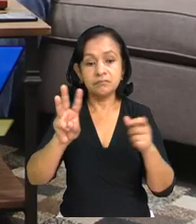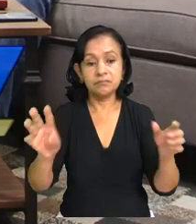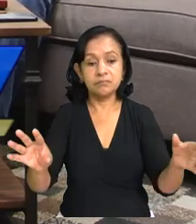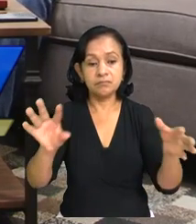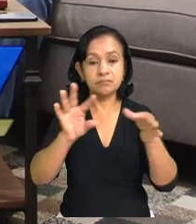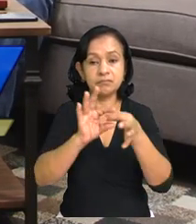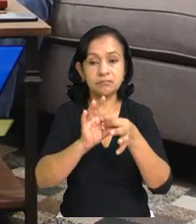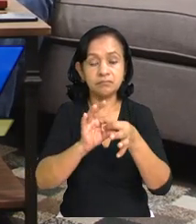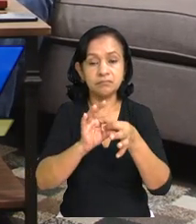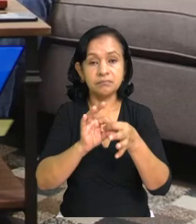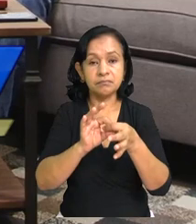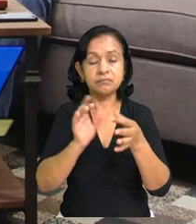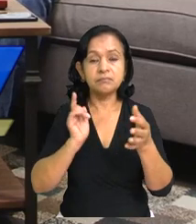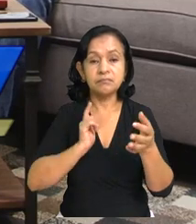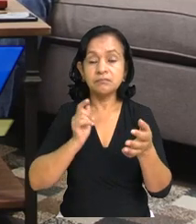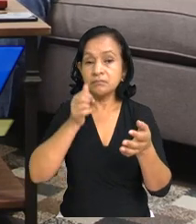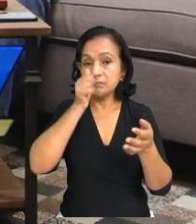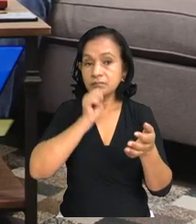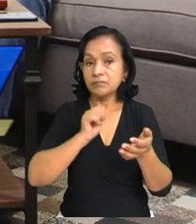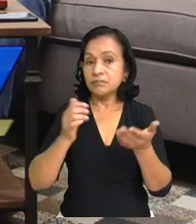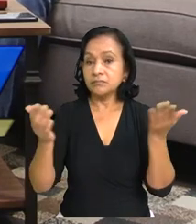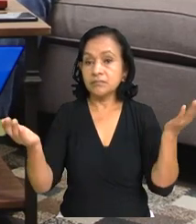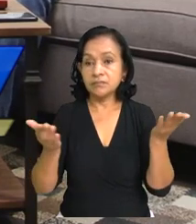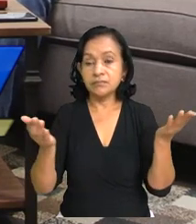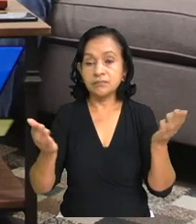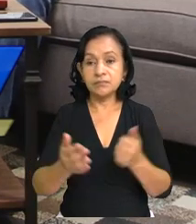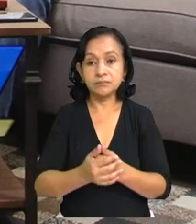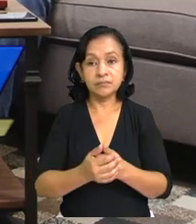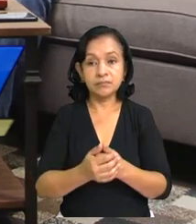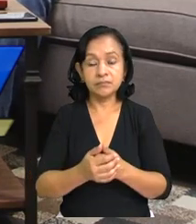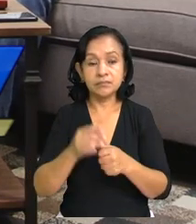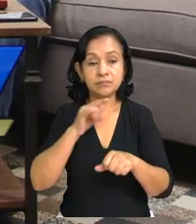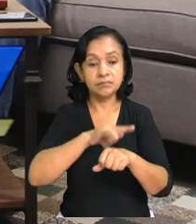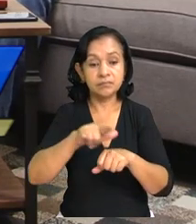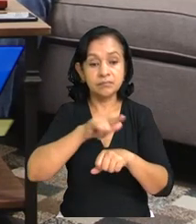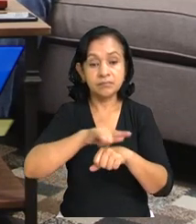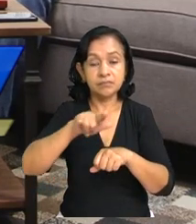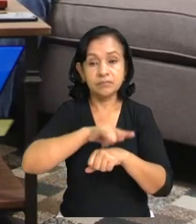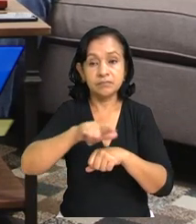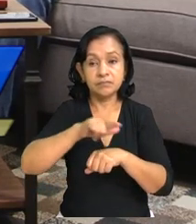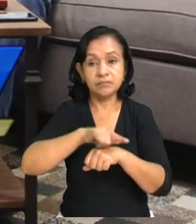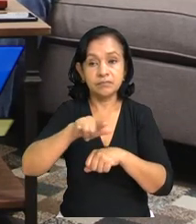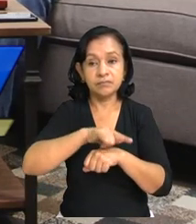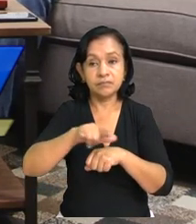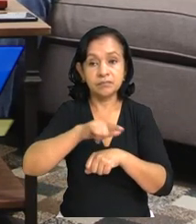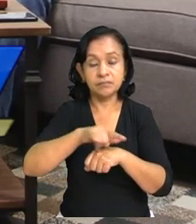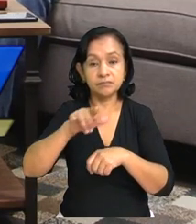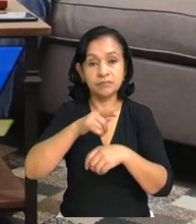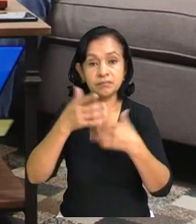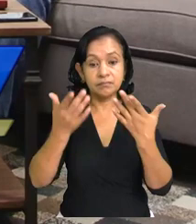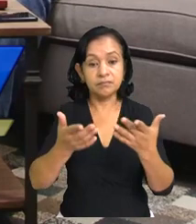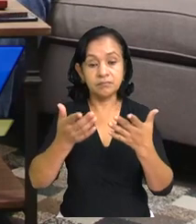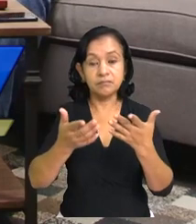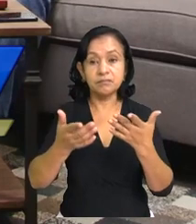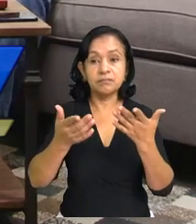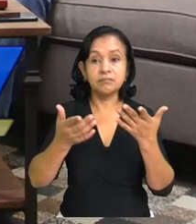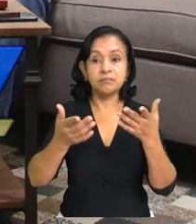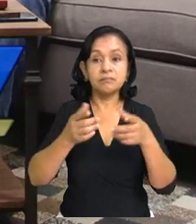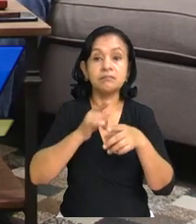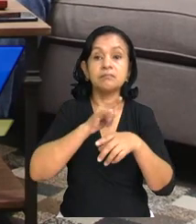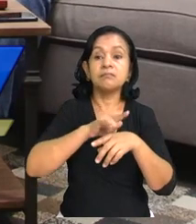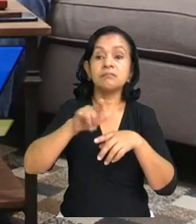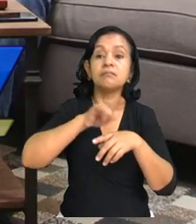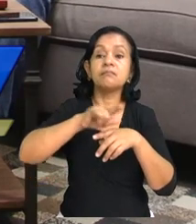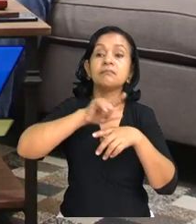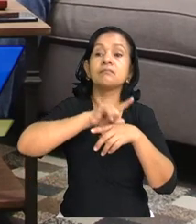integrás y ya tenés la solución del agua, sin estar buscando la solución de Los Ángeles que buscan en Sierra